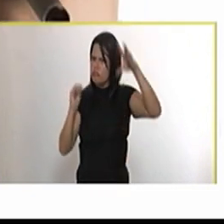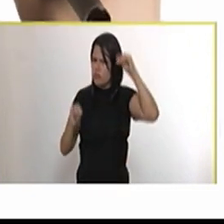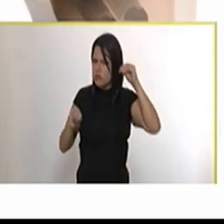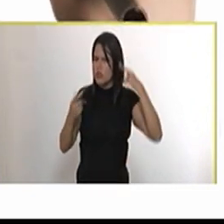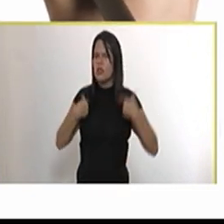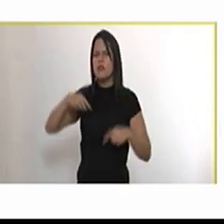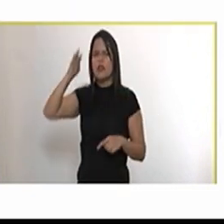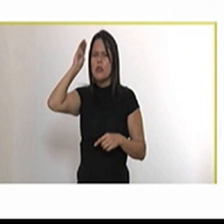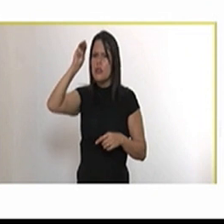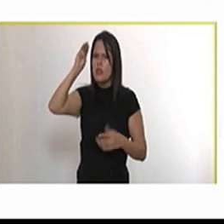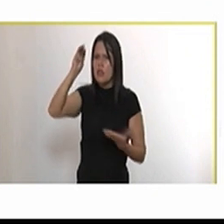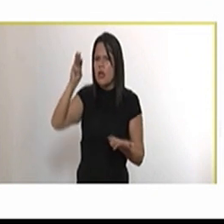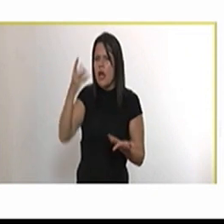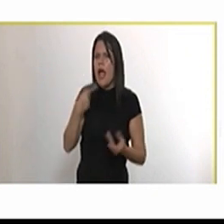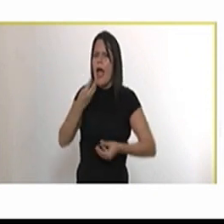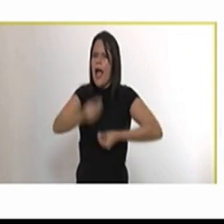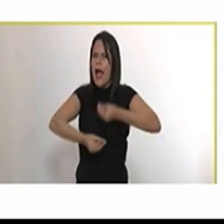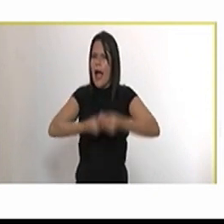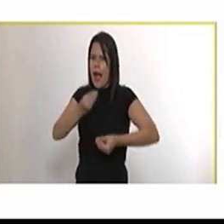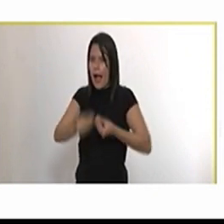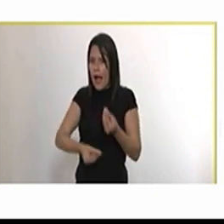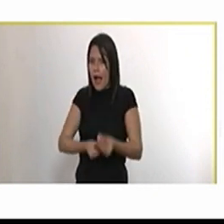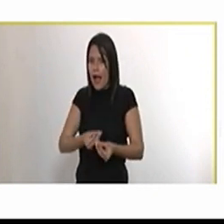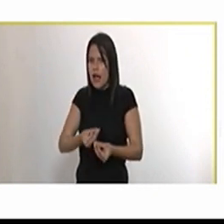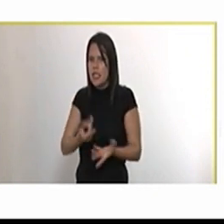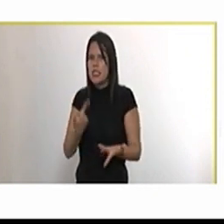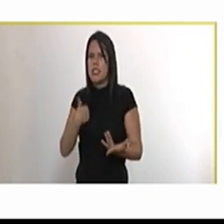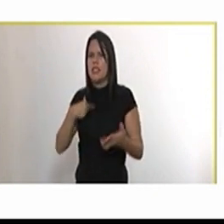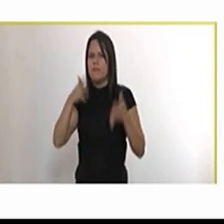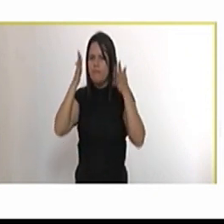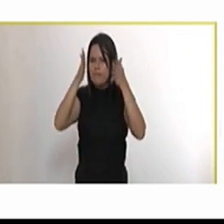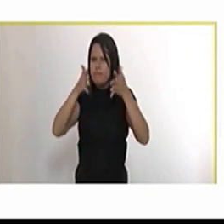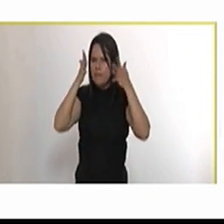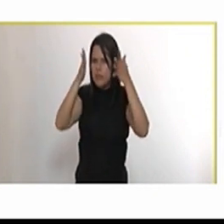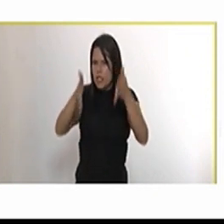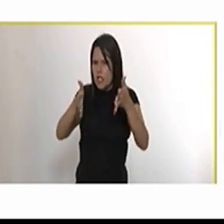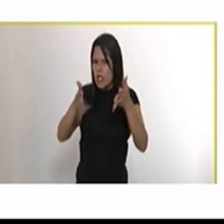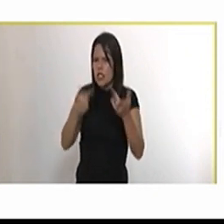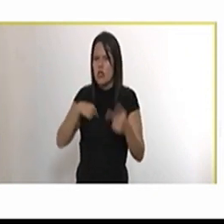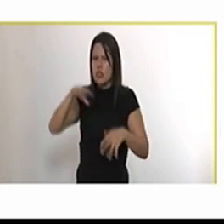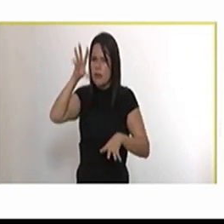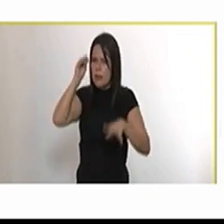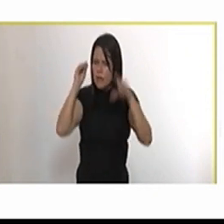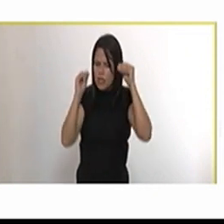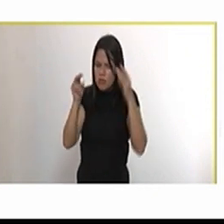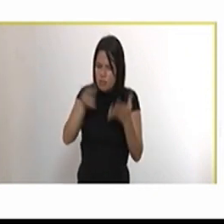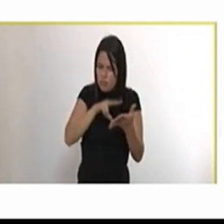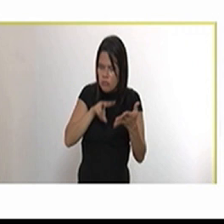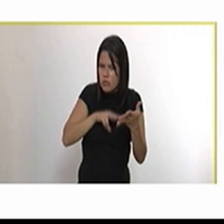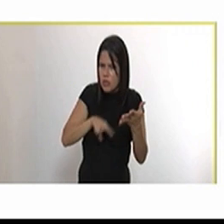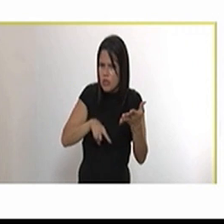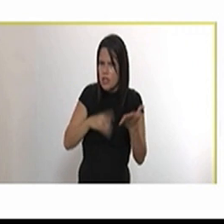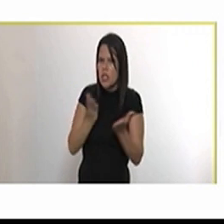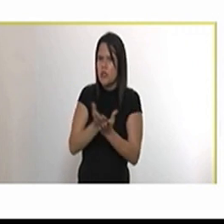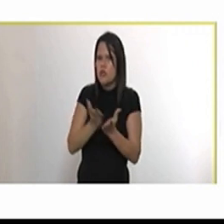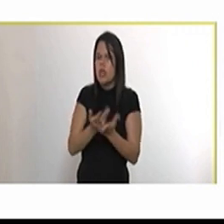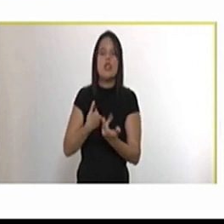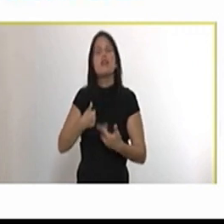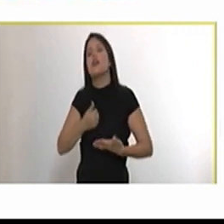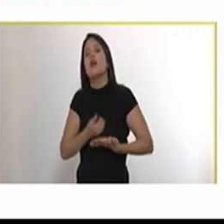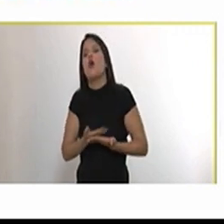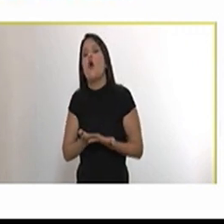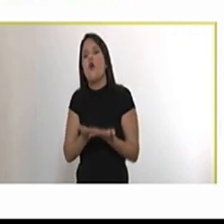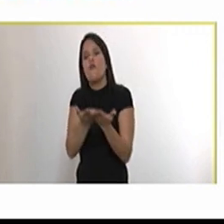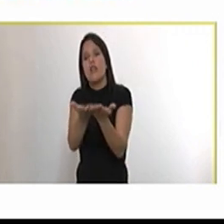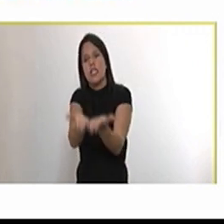formativo. El docente mediador hace de intermediario entre los contenidos y el estudiante, ofreciendo